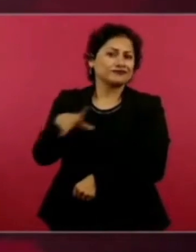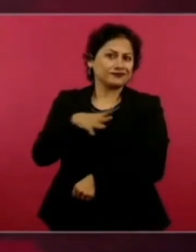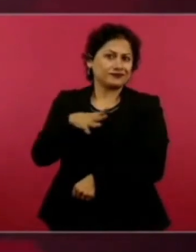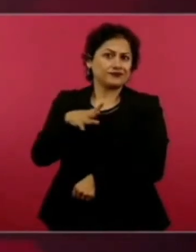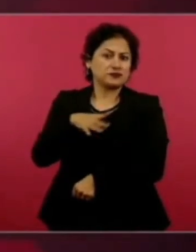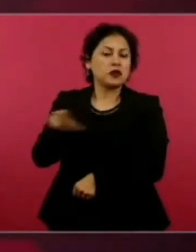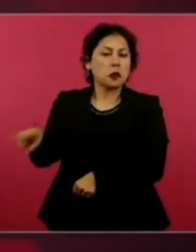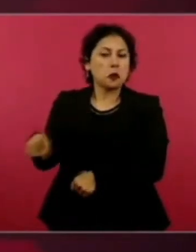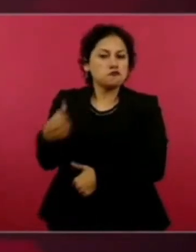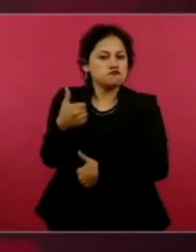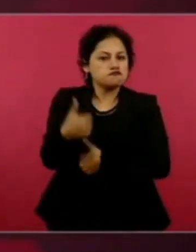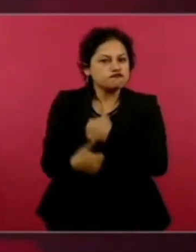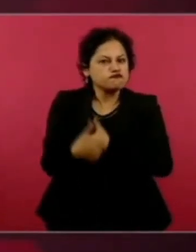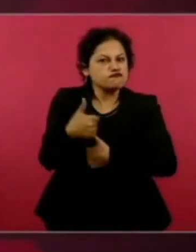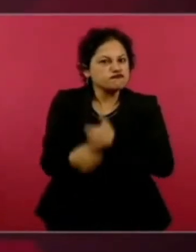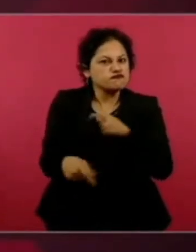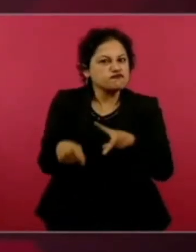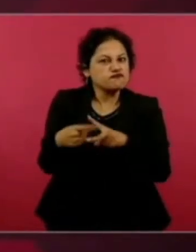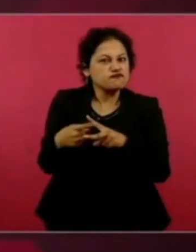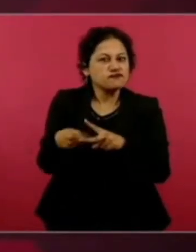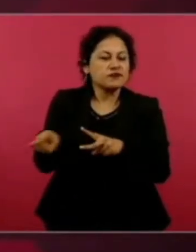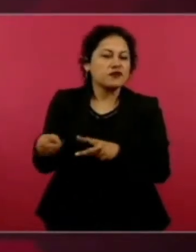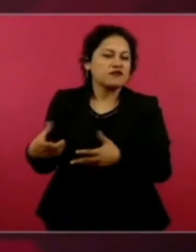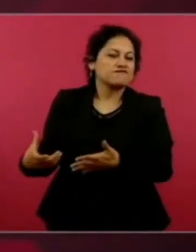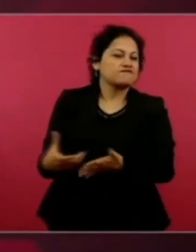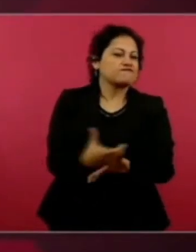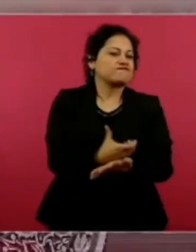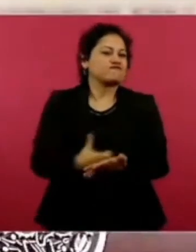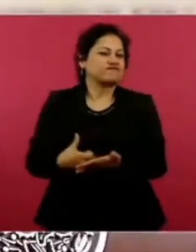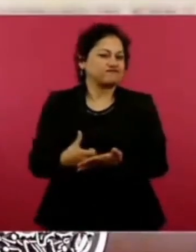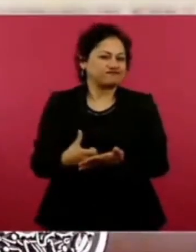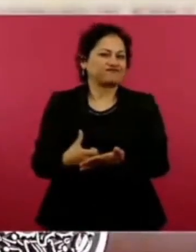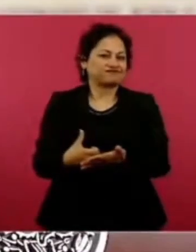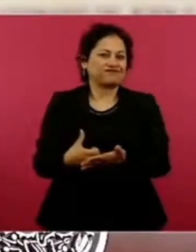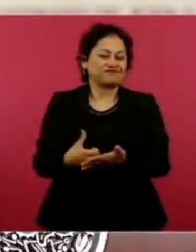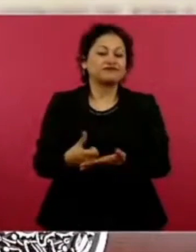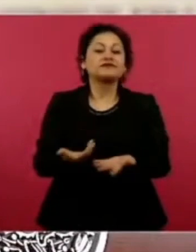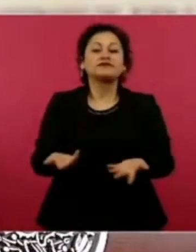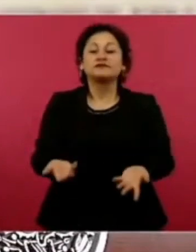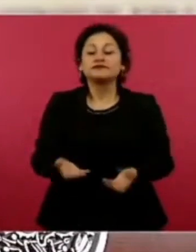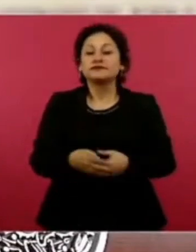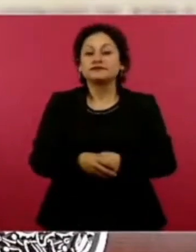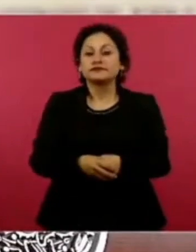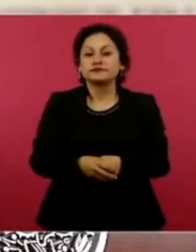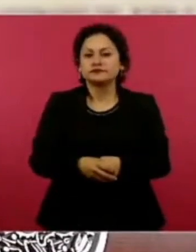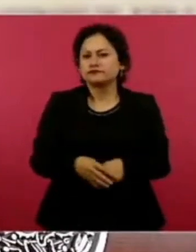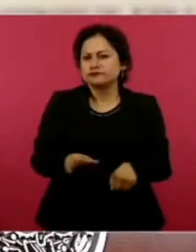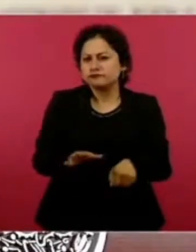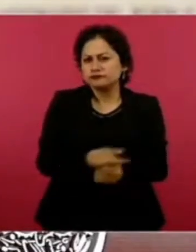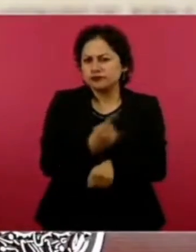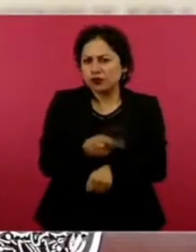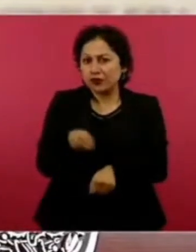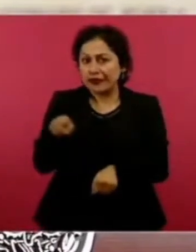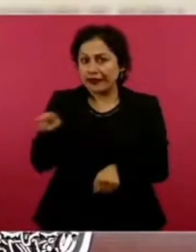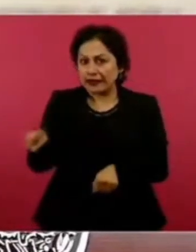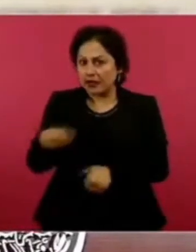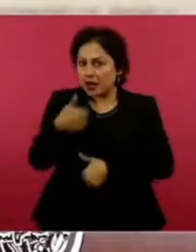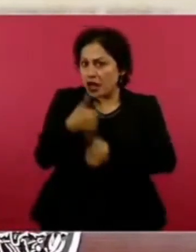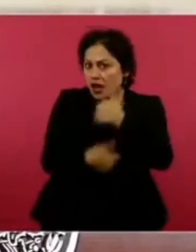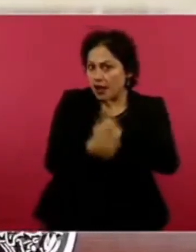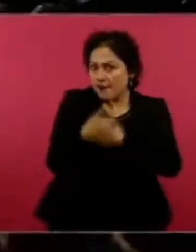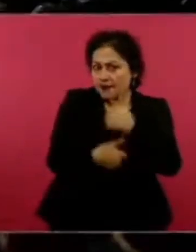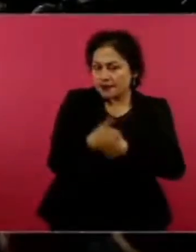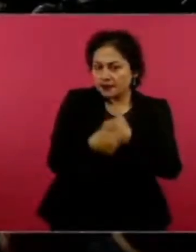logró ser el ganador después de resolver 70